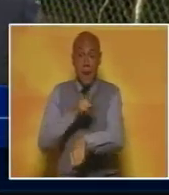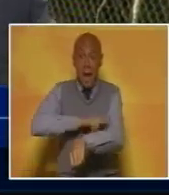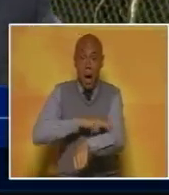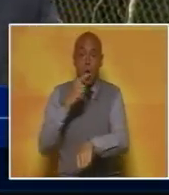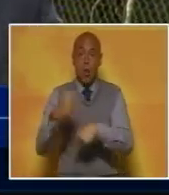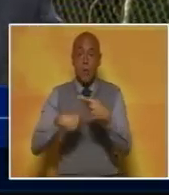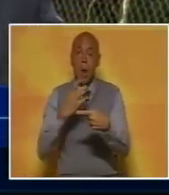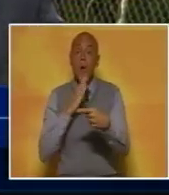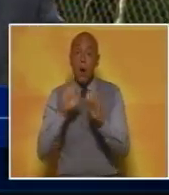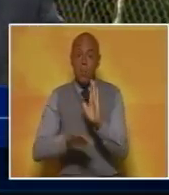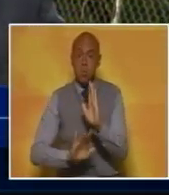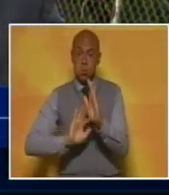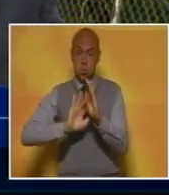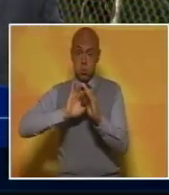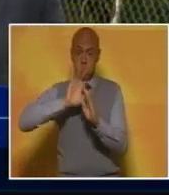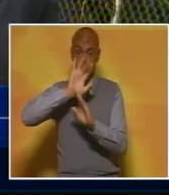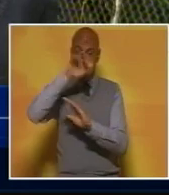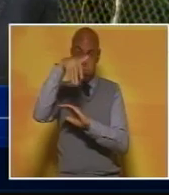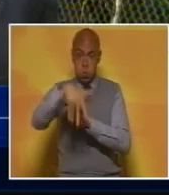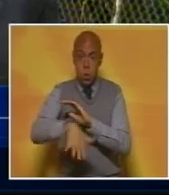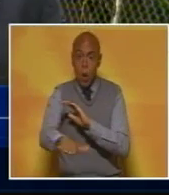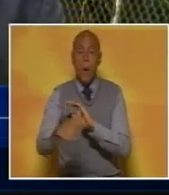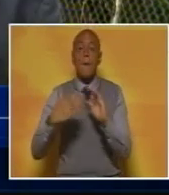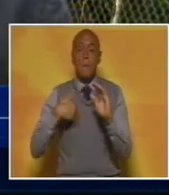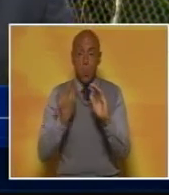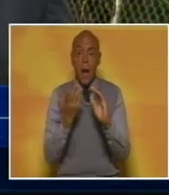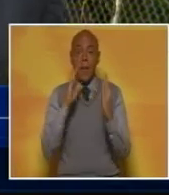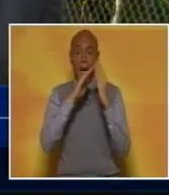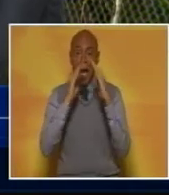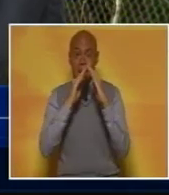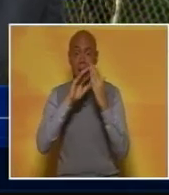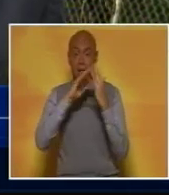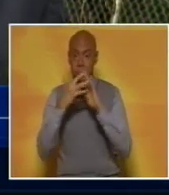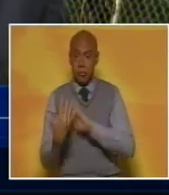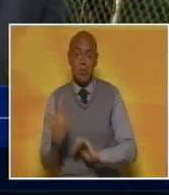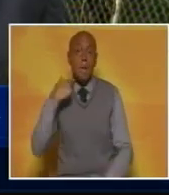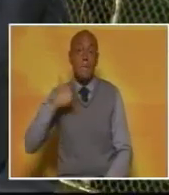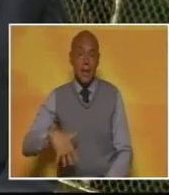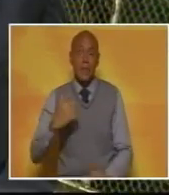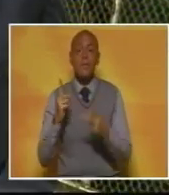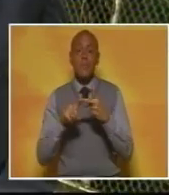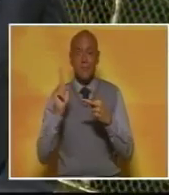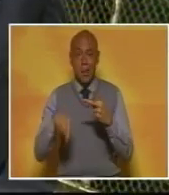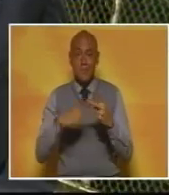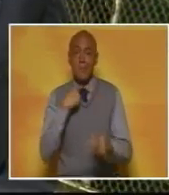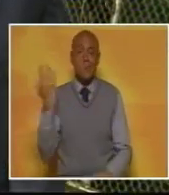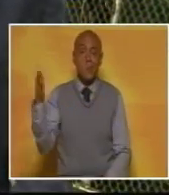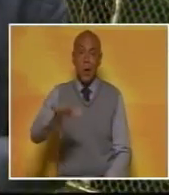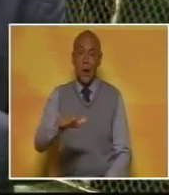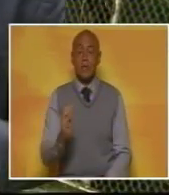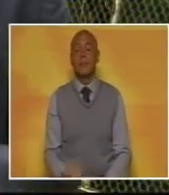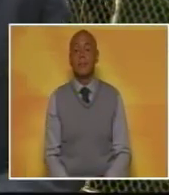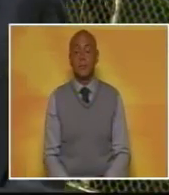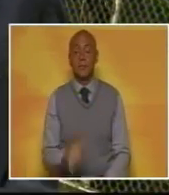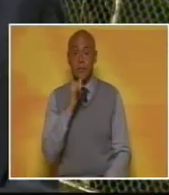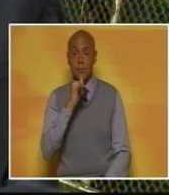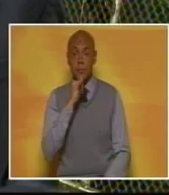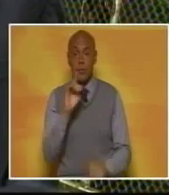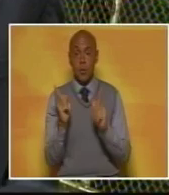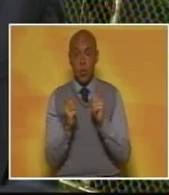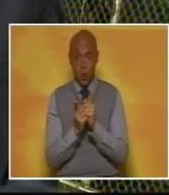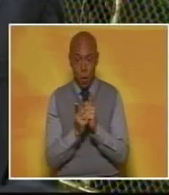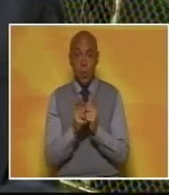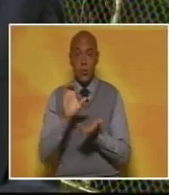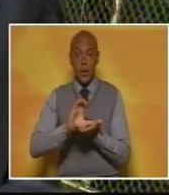de la crecida de la quebrada Caruata, podrían perder no solamente sus viviendas, sino también sus vidas. Desde Los Flores de Catia,